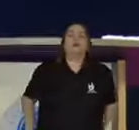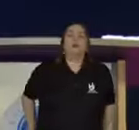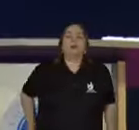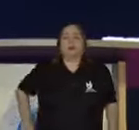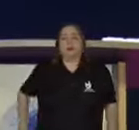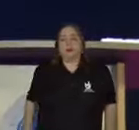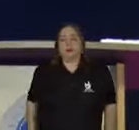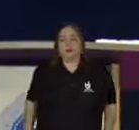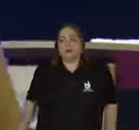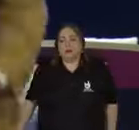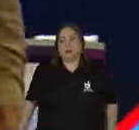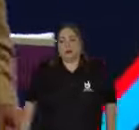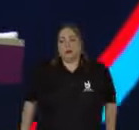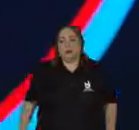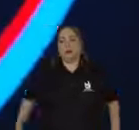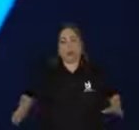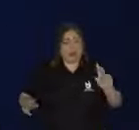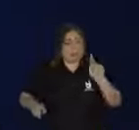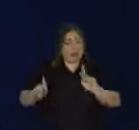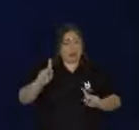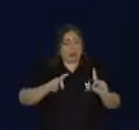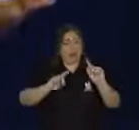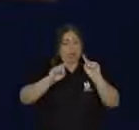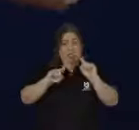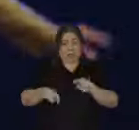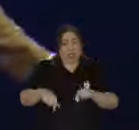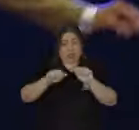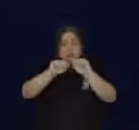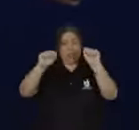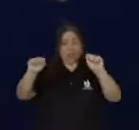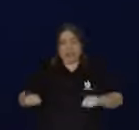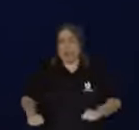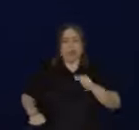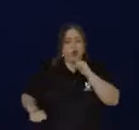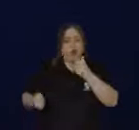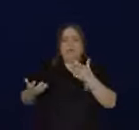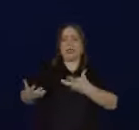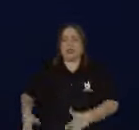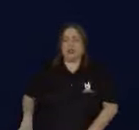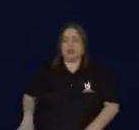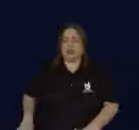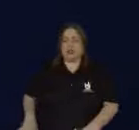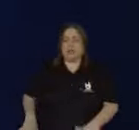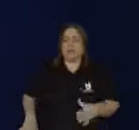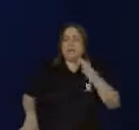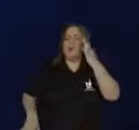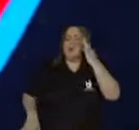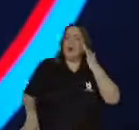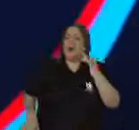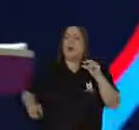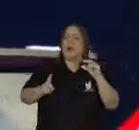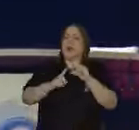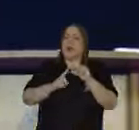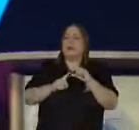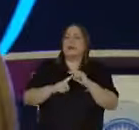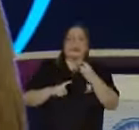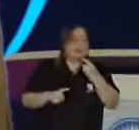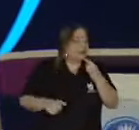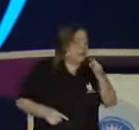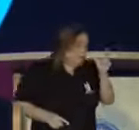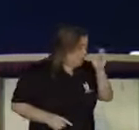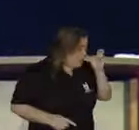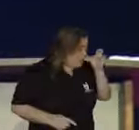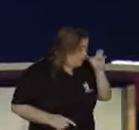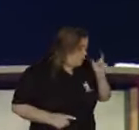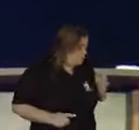hemos predicado, que han venido a este altar y que luego se perdieron porque la palabra fue arrebatada. Y le vamos a decir, diablo inmundo, nos